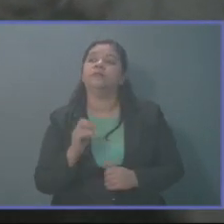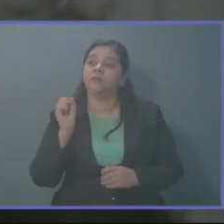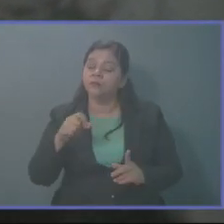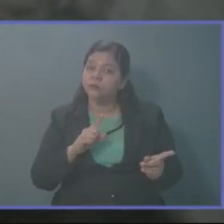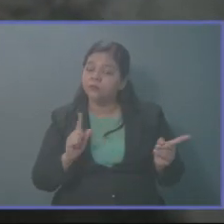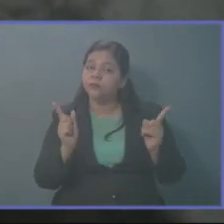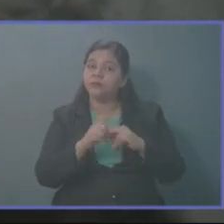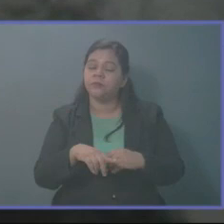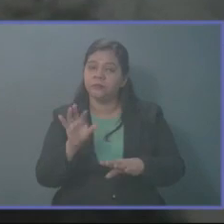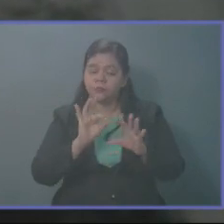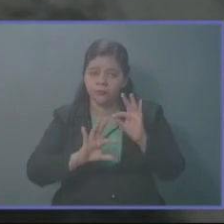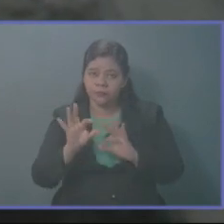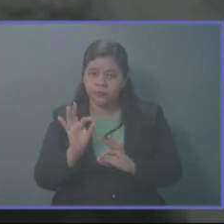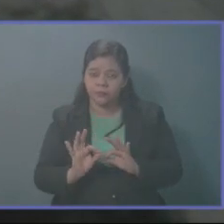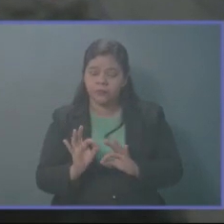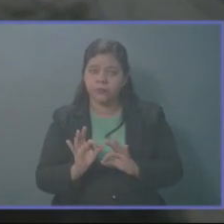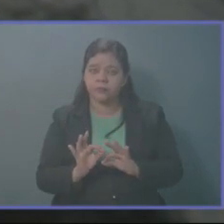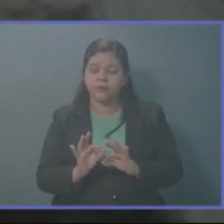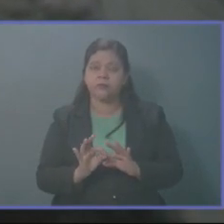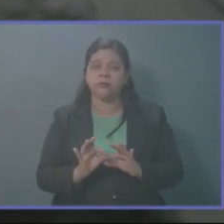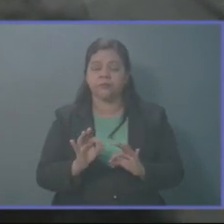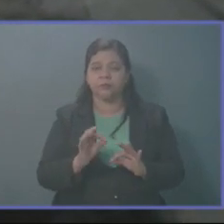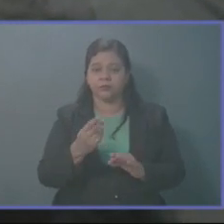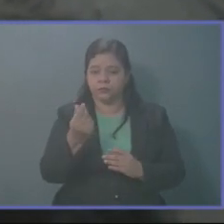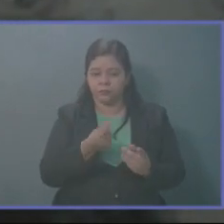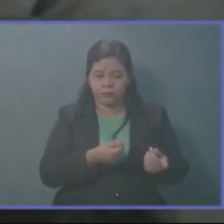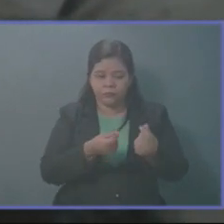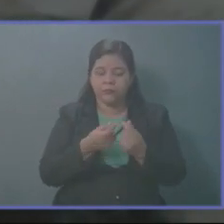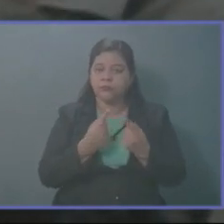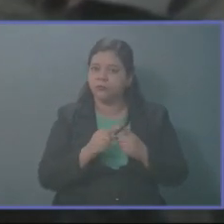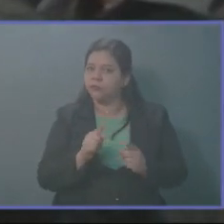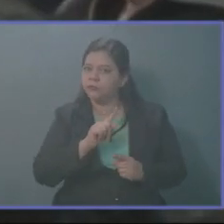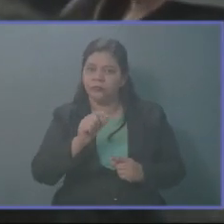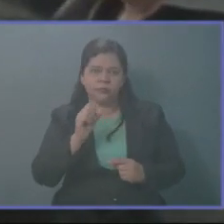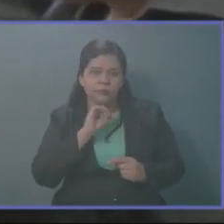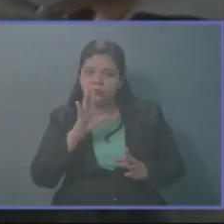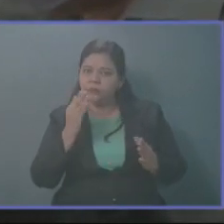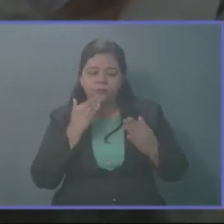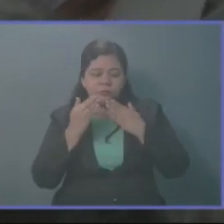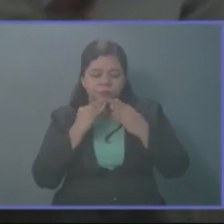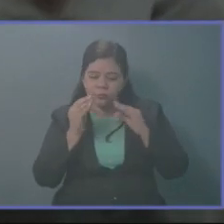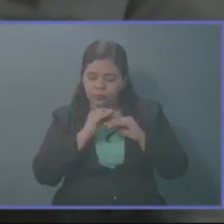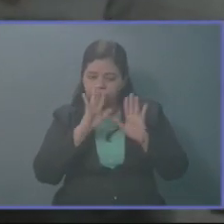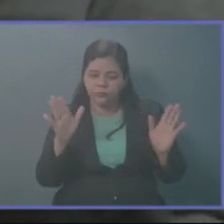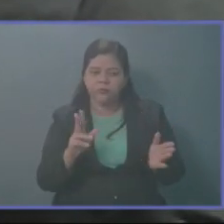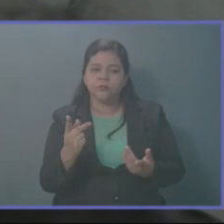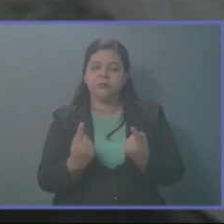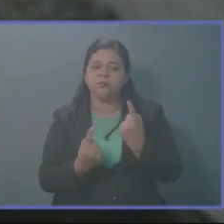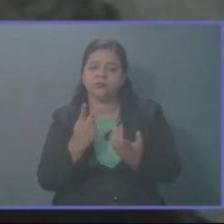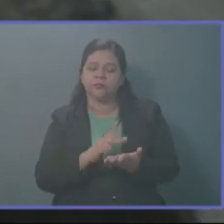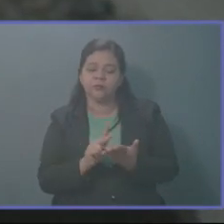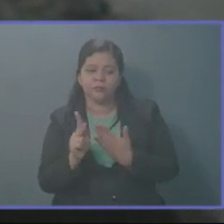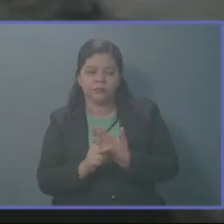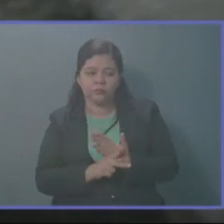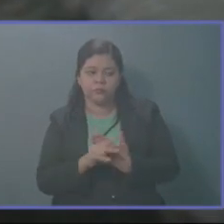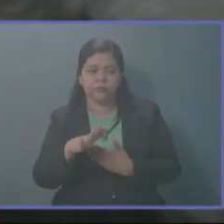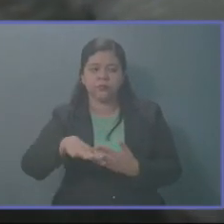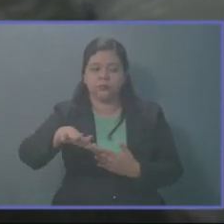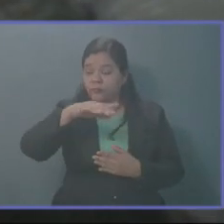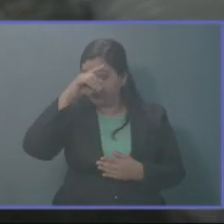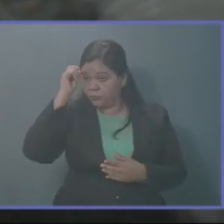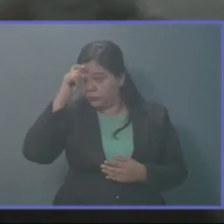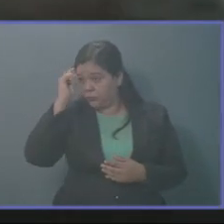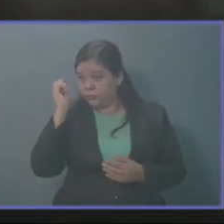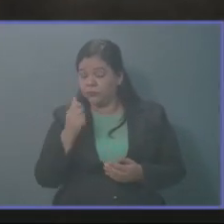modifican algunas fuentes de los fondos, pero no dicen qué programas, qué línea de trabajo, qué